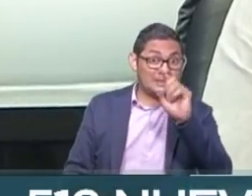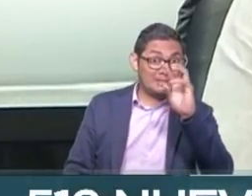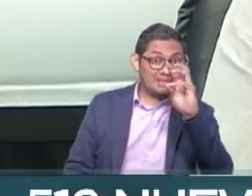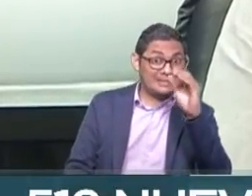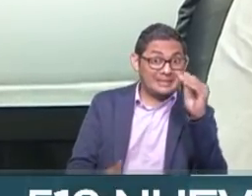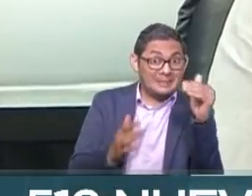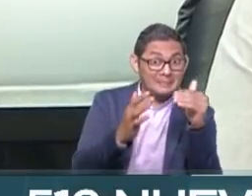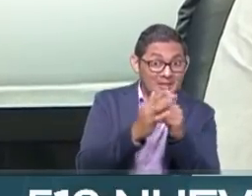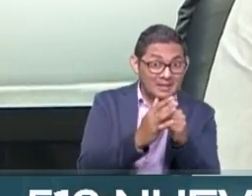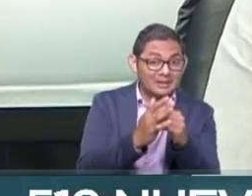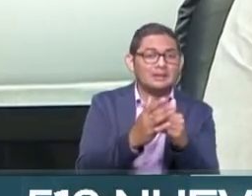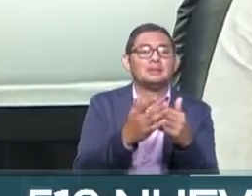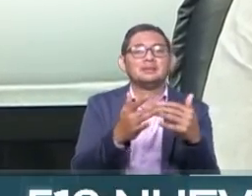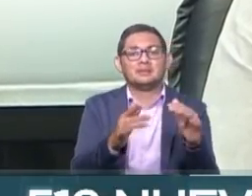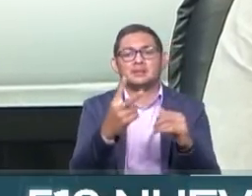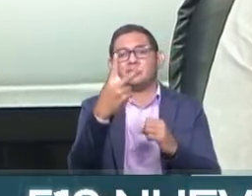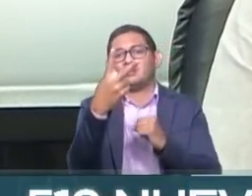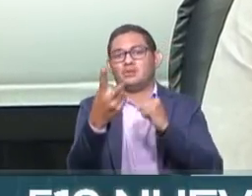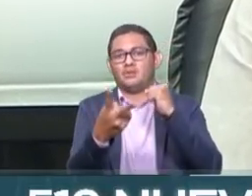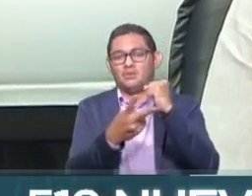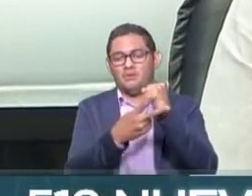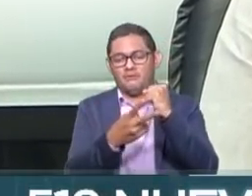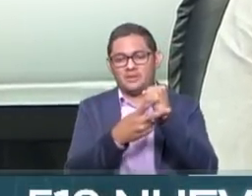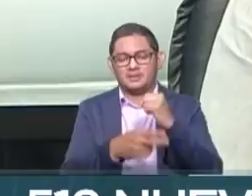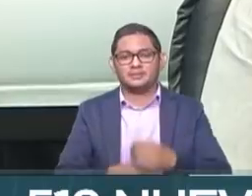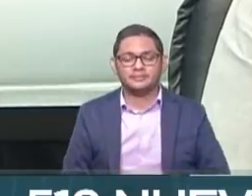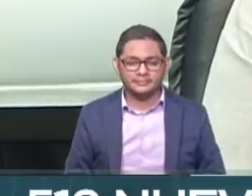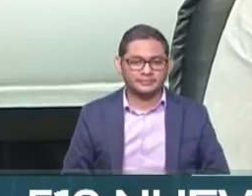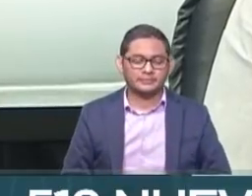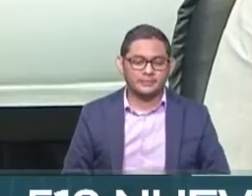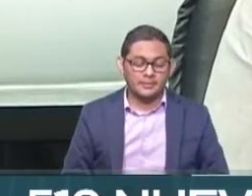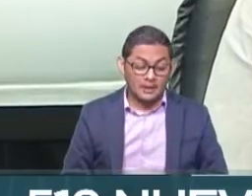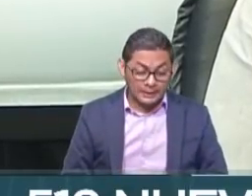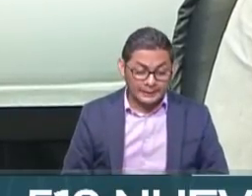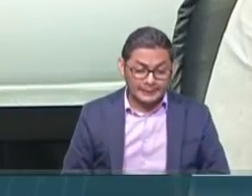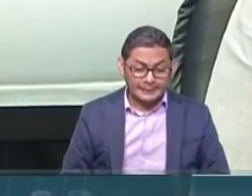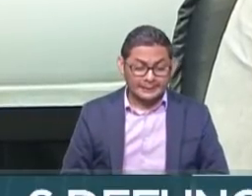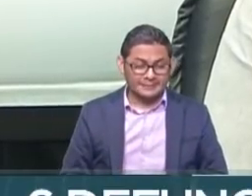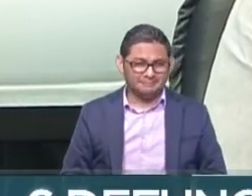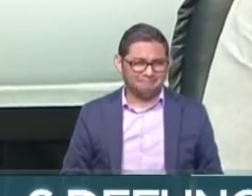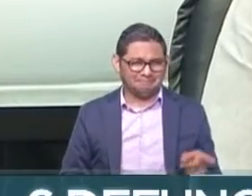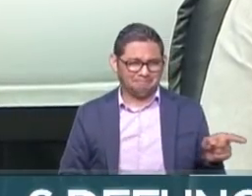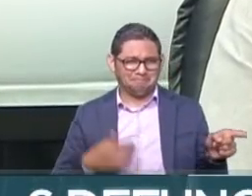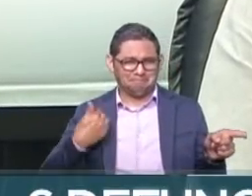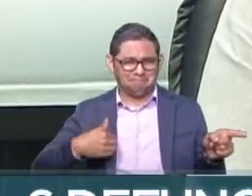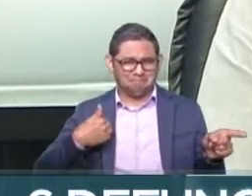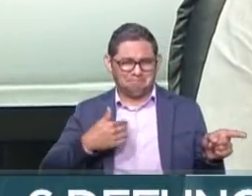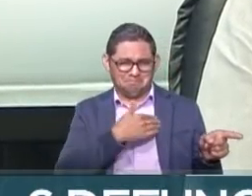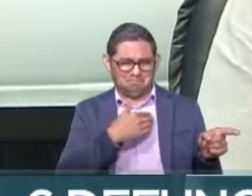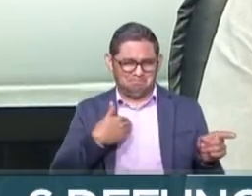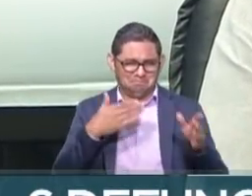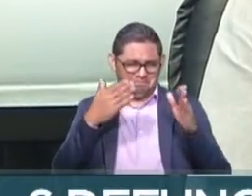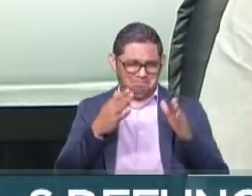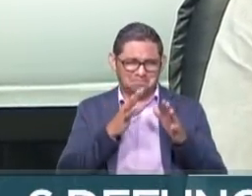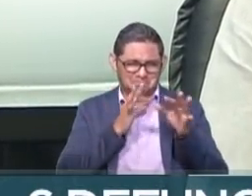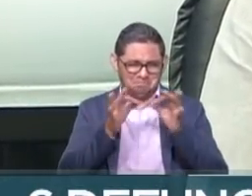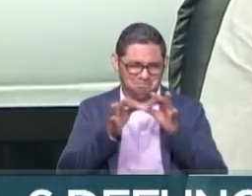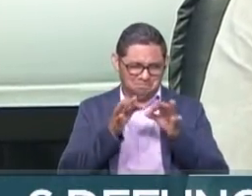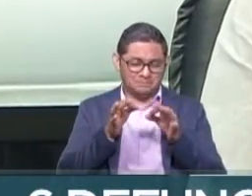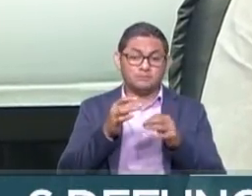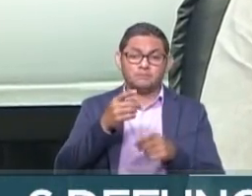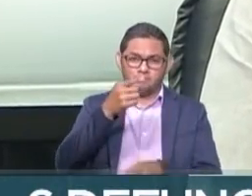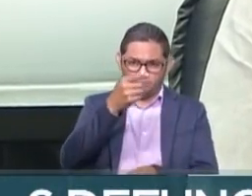116.540 corresponden a segundas dosis. Así como mencionó el señor ministro Sucre, esta madrugada